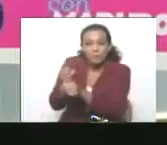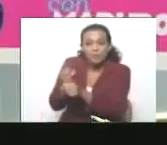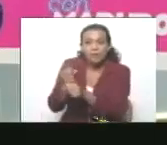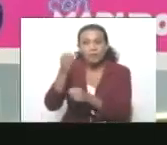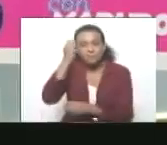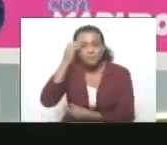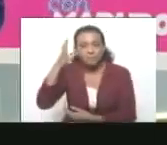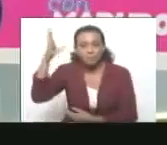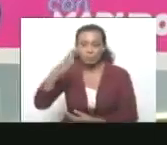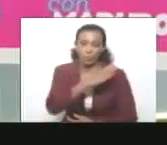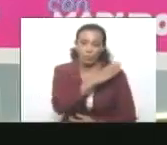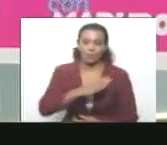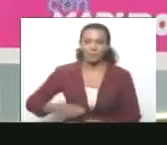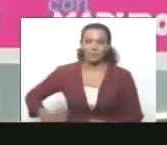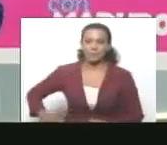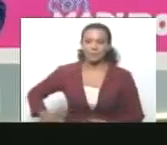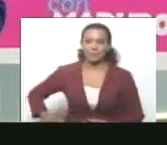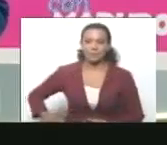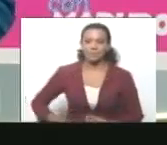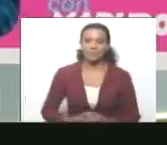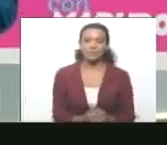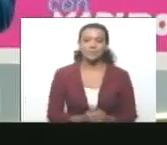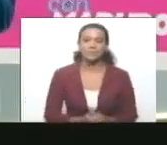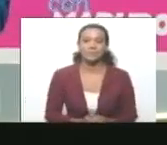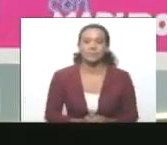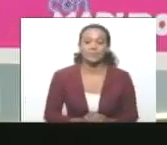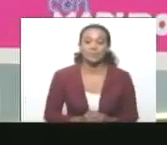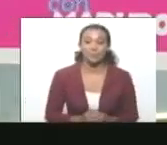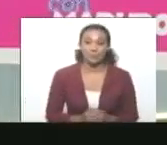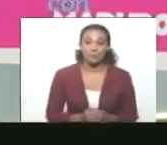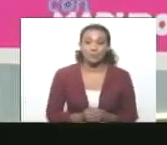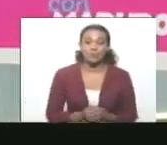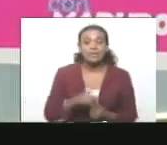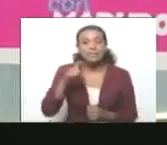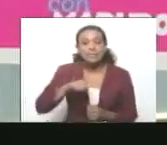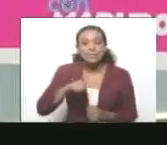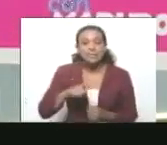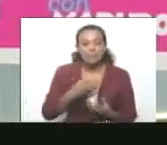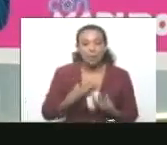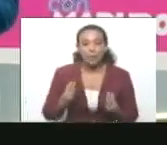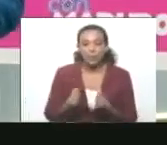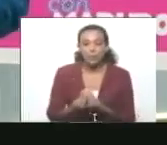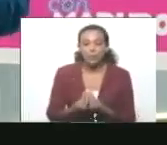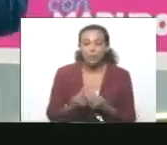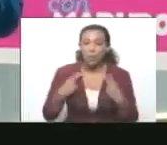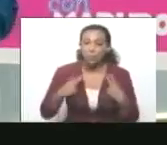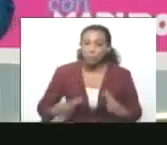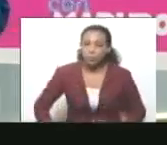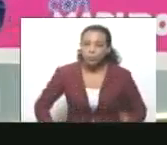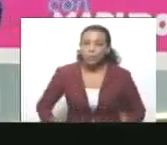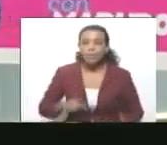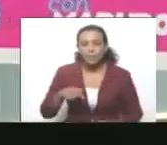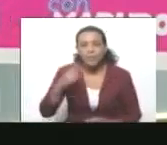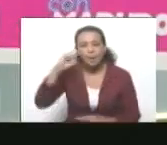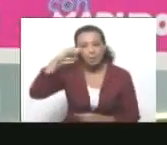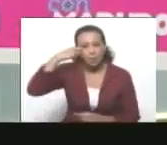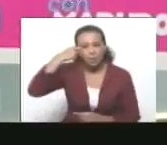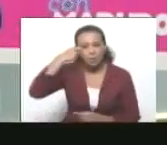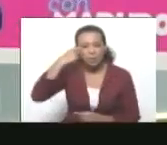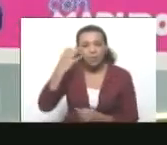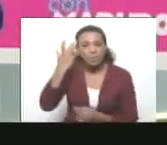Señor Jesucristo, ese es nuestro humanismo, el humanismo de Cristo Redentor, el humanismo de Simón Bolívar, el